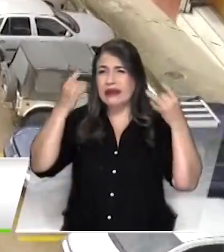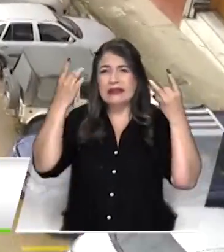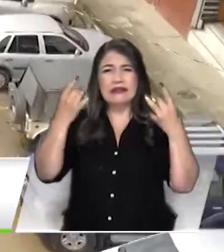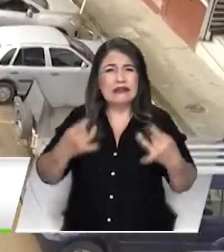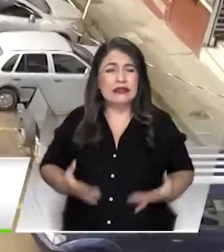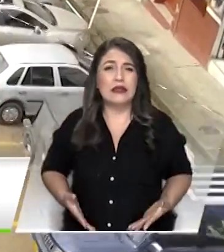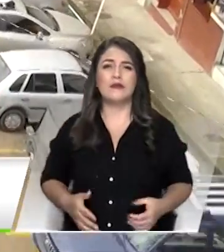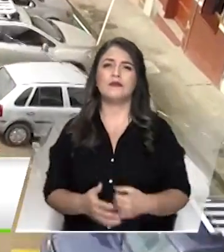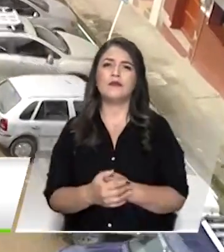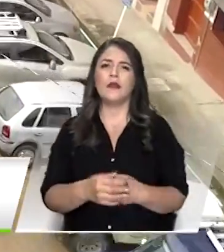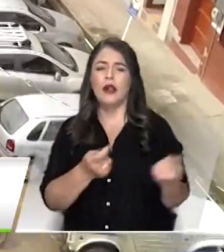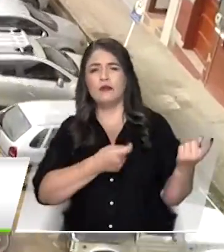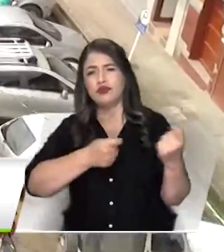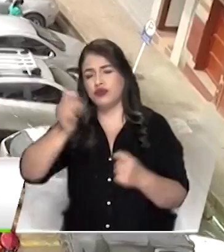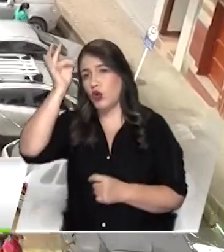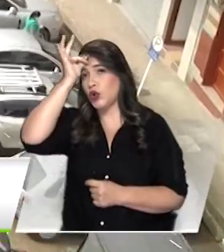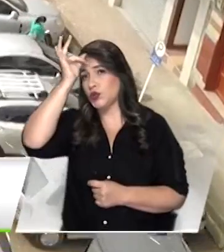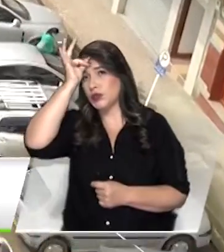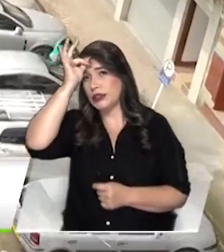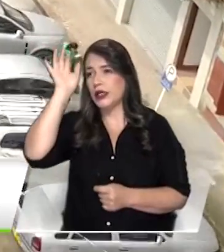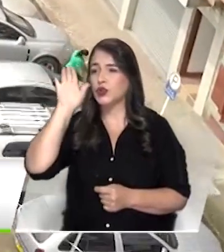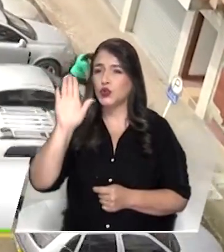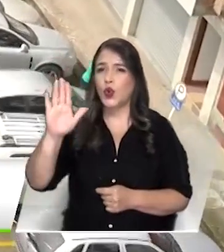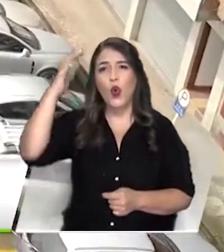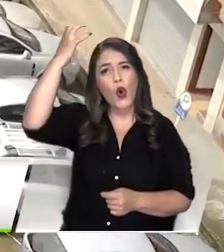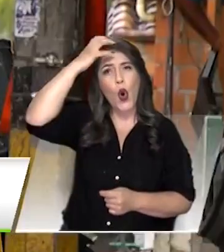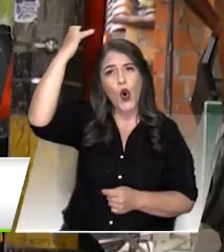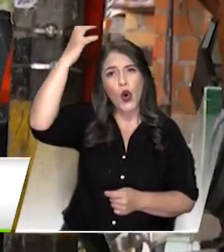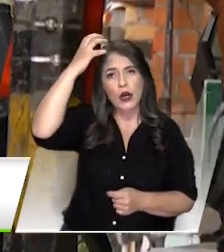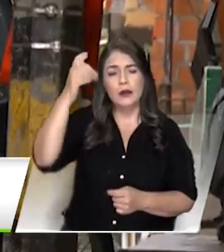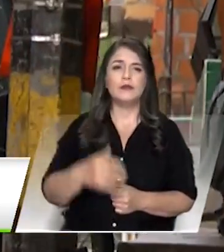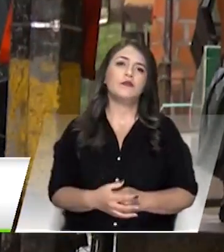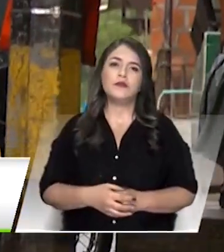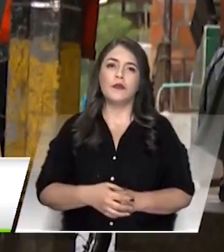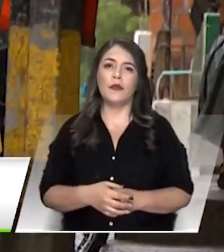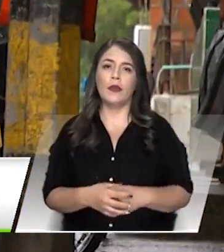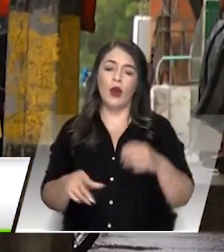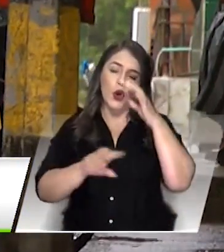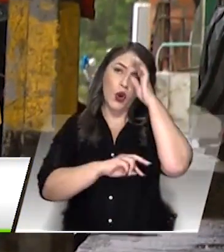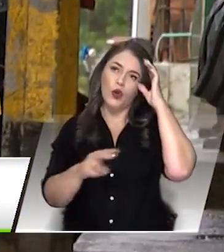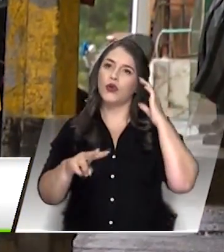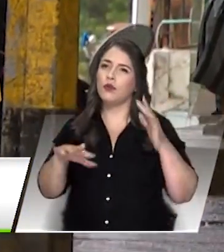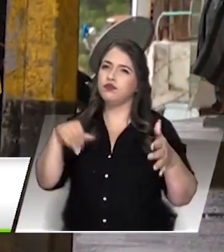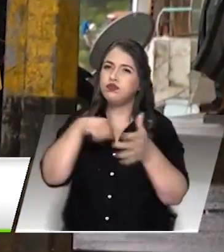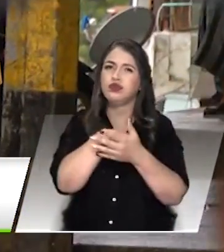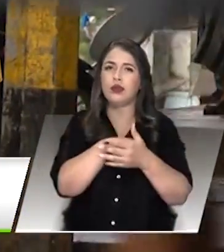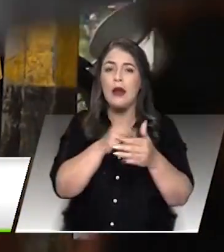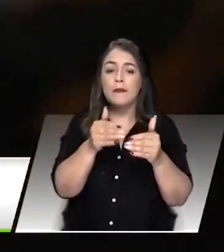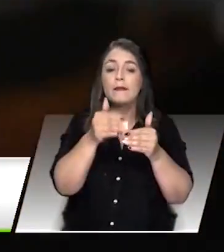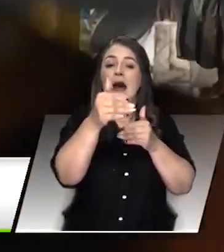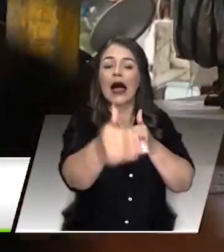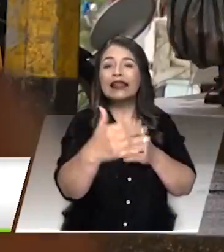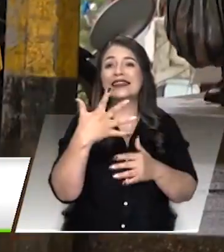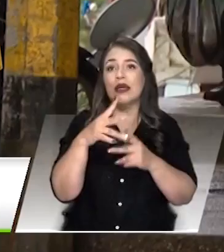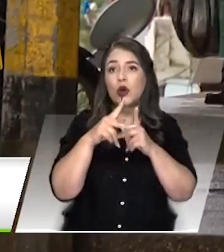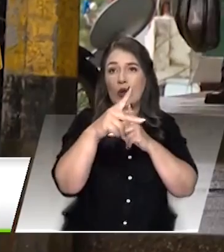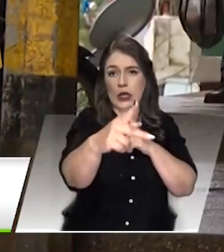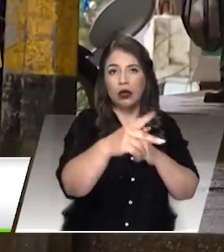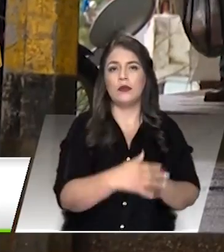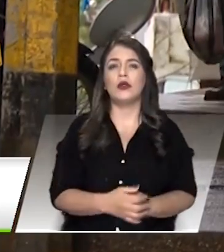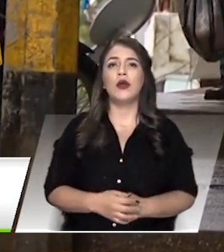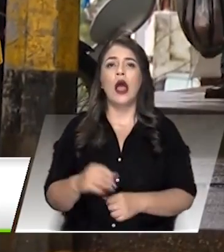cuerpo y fue trasladado al hospital de Cocorná para ser valorado. En otro accidente, 5 kilómetros más adelante, el